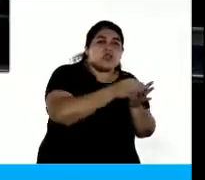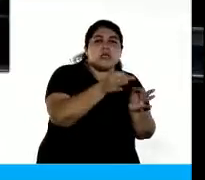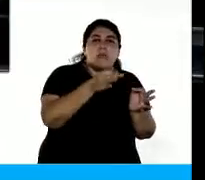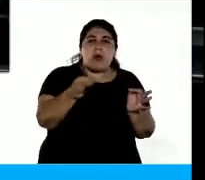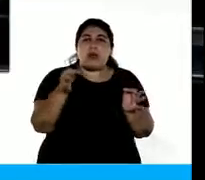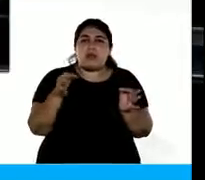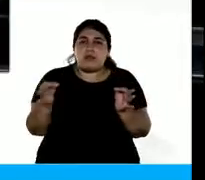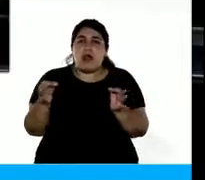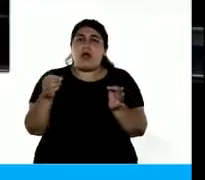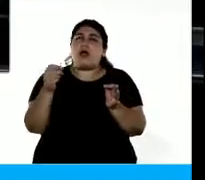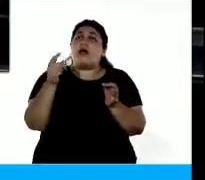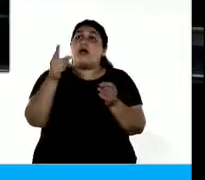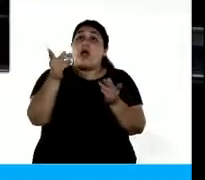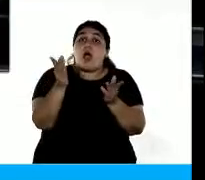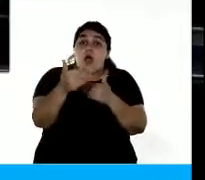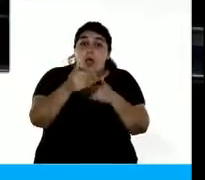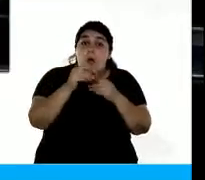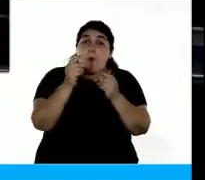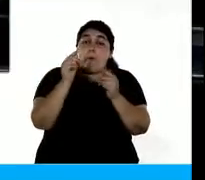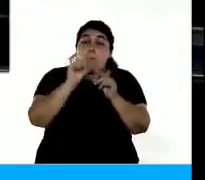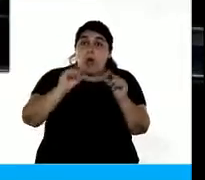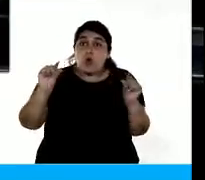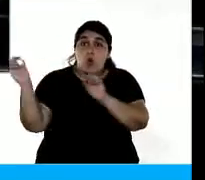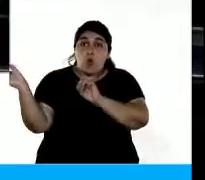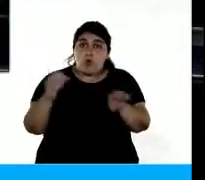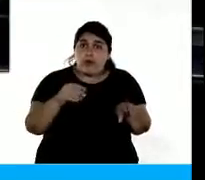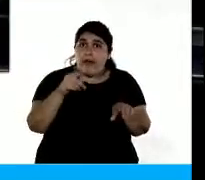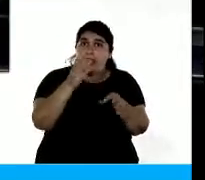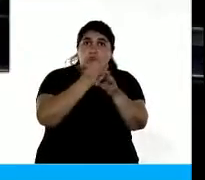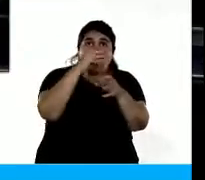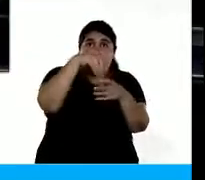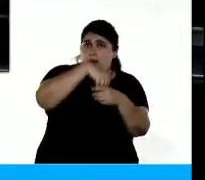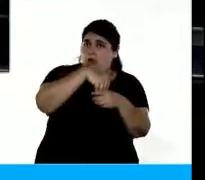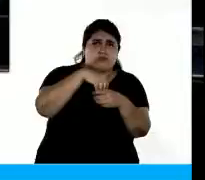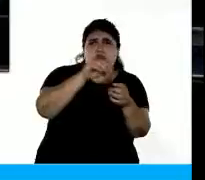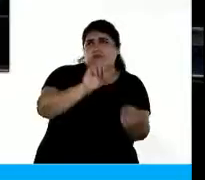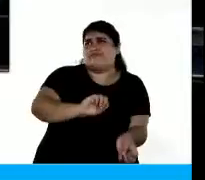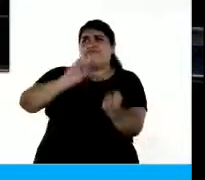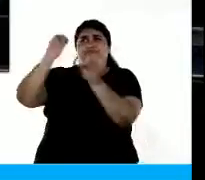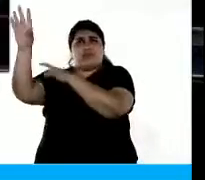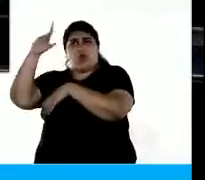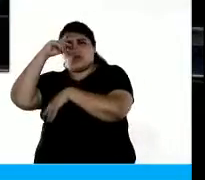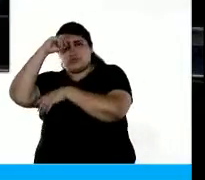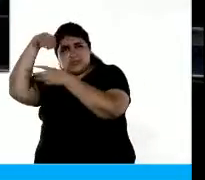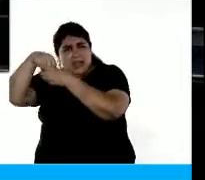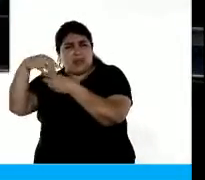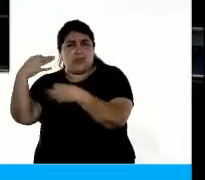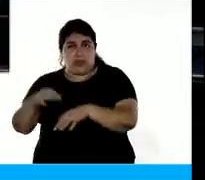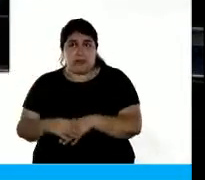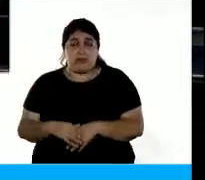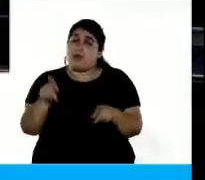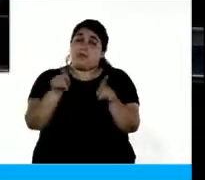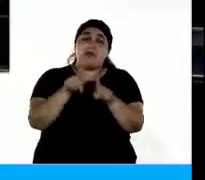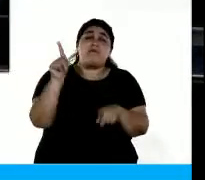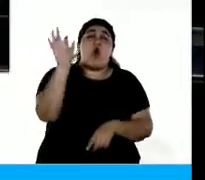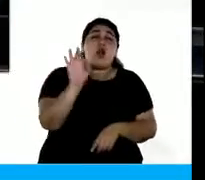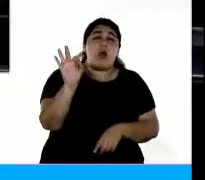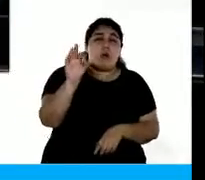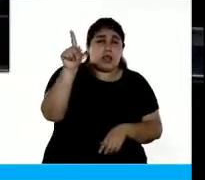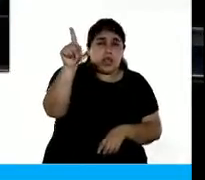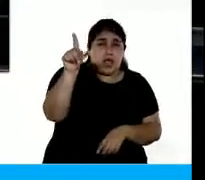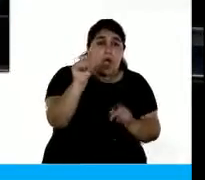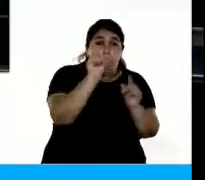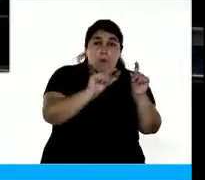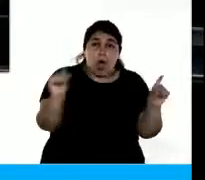vacunas a los vacunatorios y nos pasó en olavarría perdimos 400 dosis por no colocar las vacunas